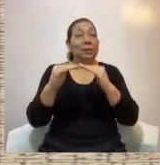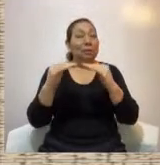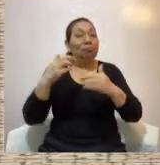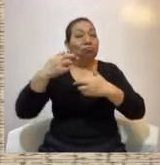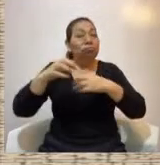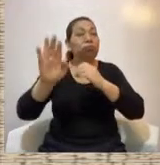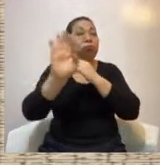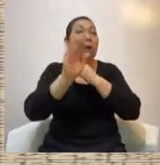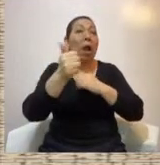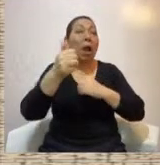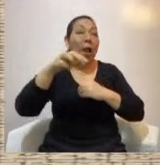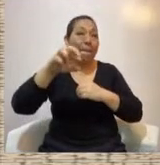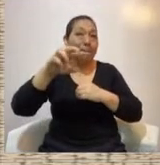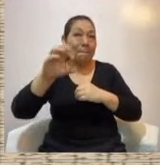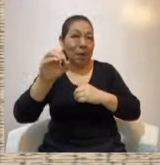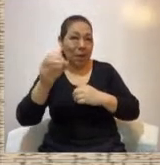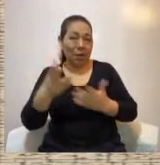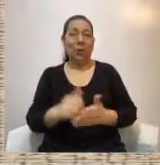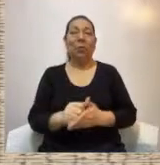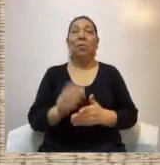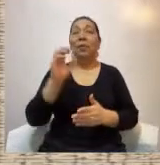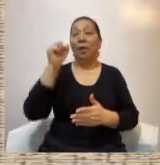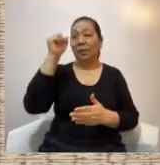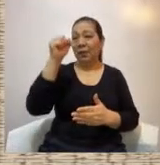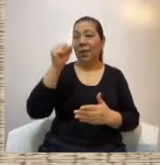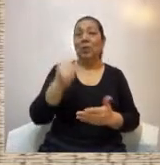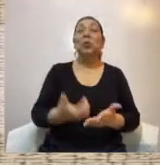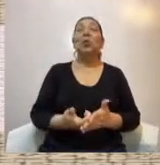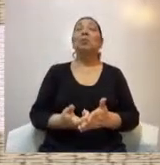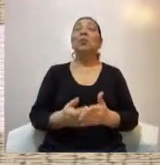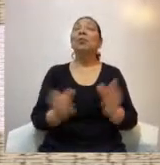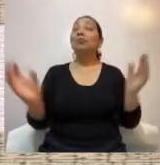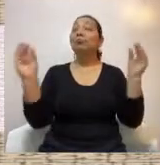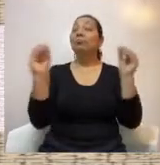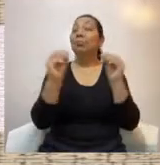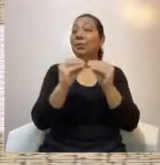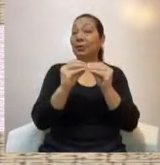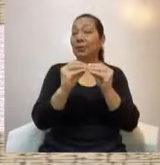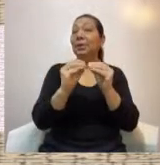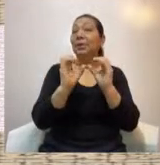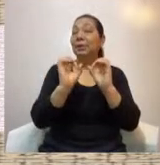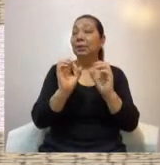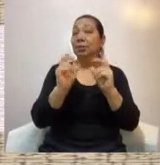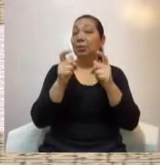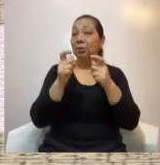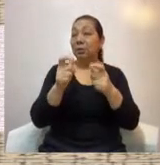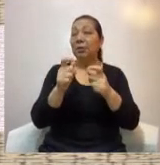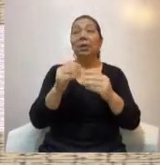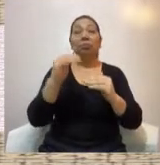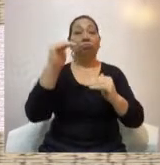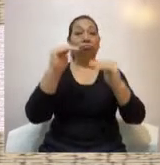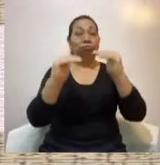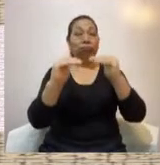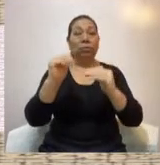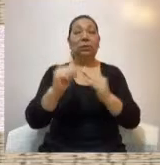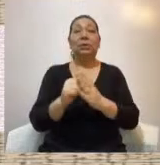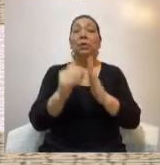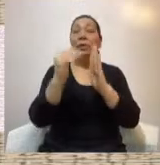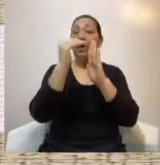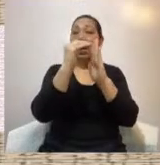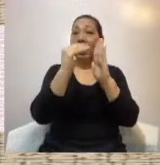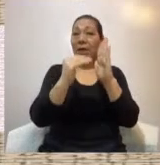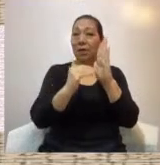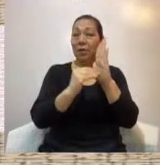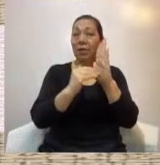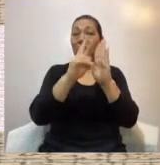estamos en el marco de un proceso de amparo, un proceso de tutela de derechos. De manera concreta, el tribunal ejerce un control difuso con respecto a